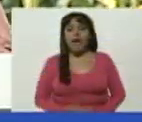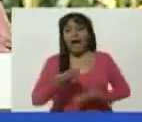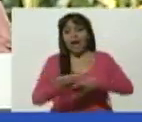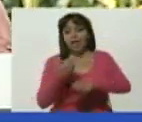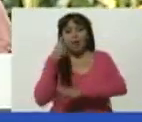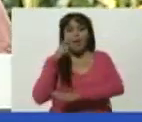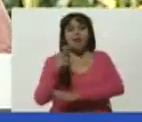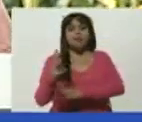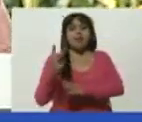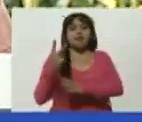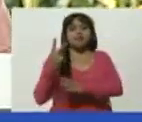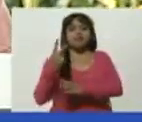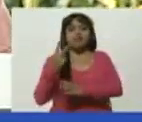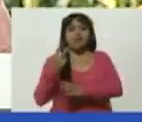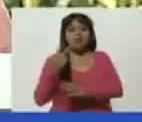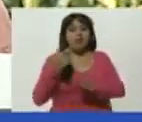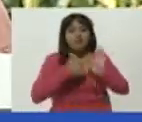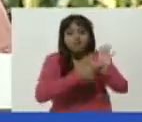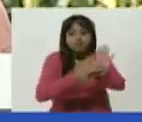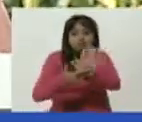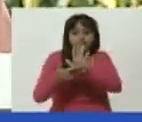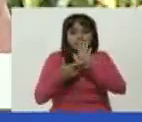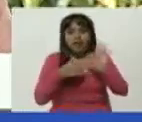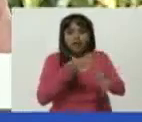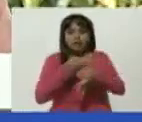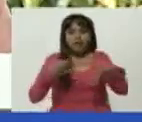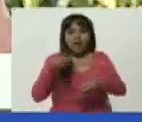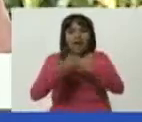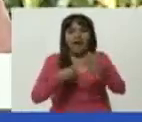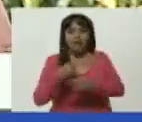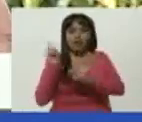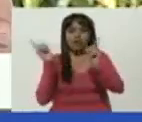imágenes maravillosas tomadas desde el dron.